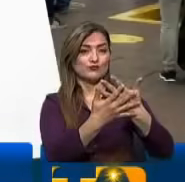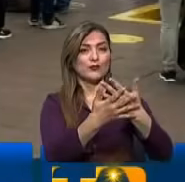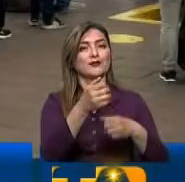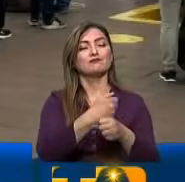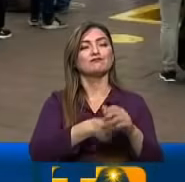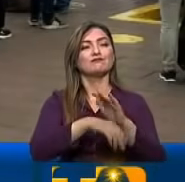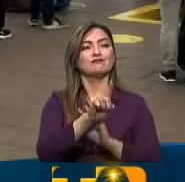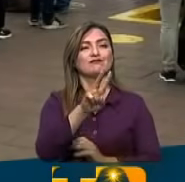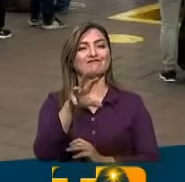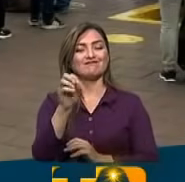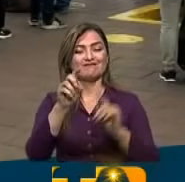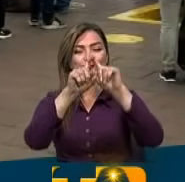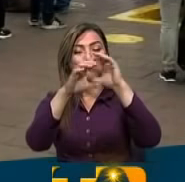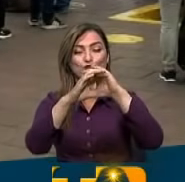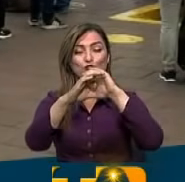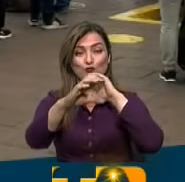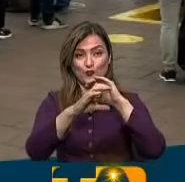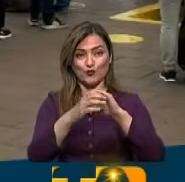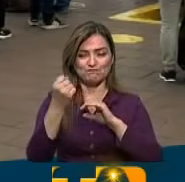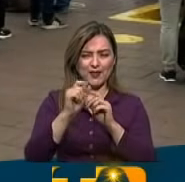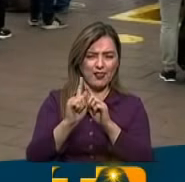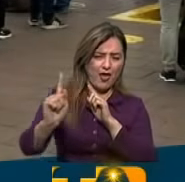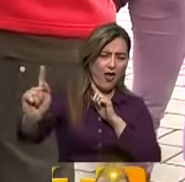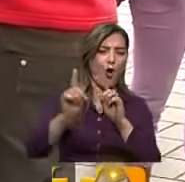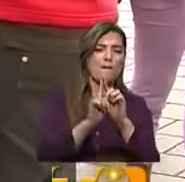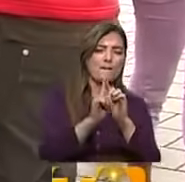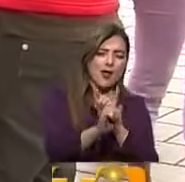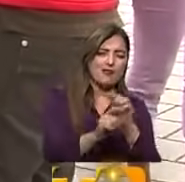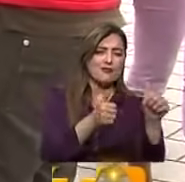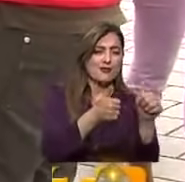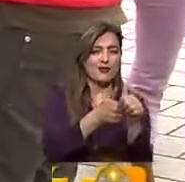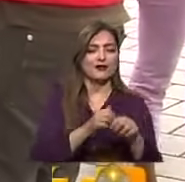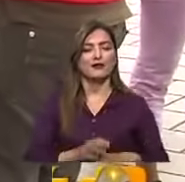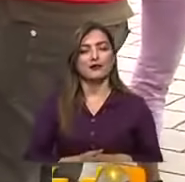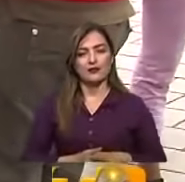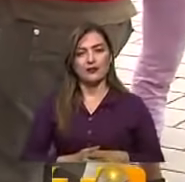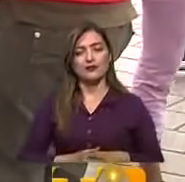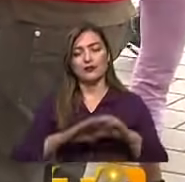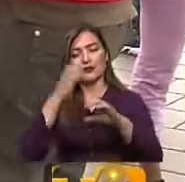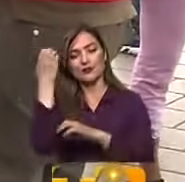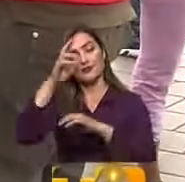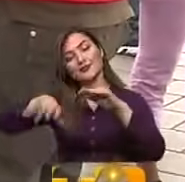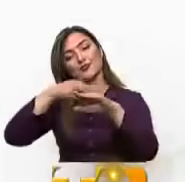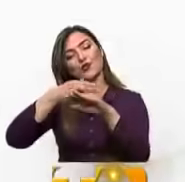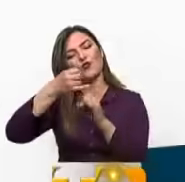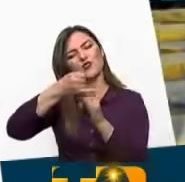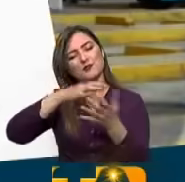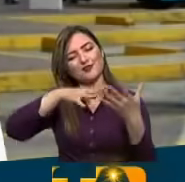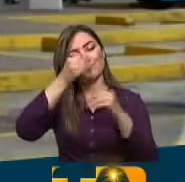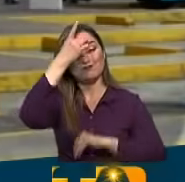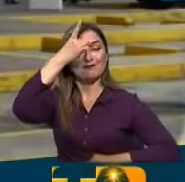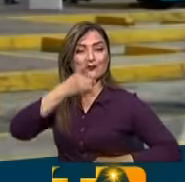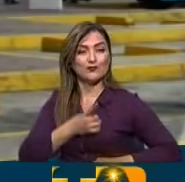más de 120 operadoras con viajes de corta, mediana y larga distancia. Según la última resolución del COE Nacional, estas operadoras